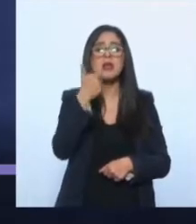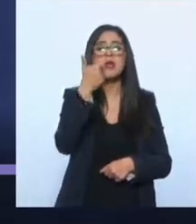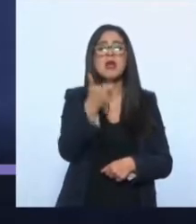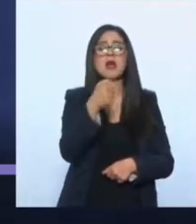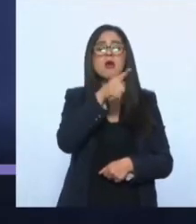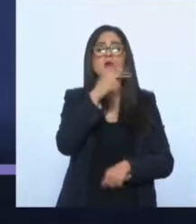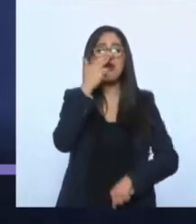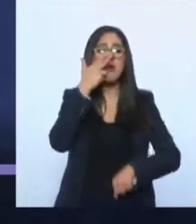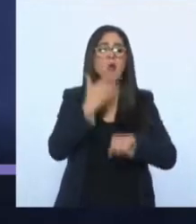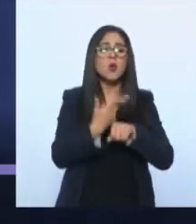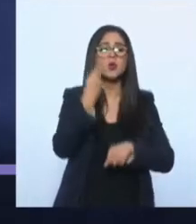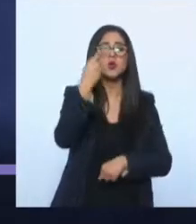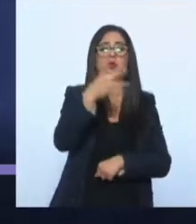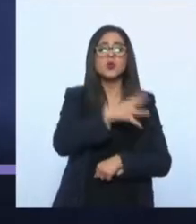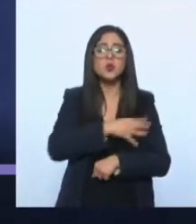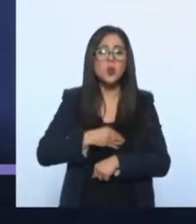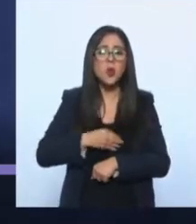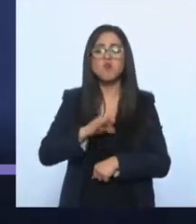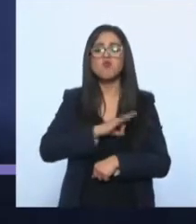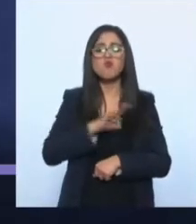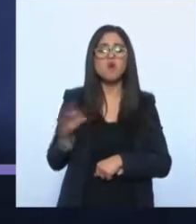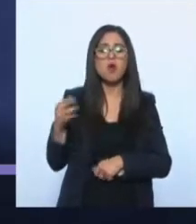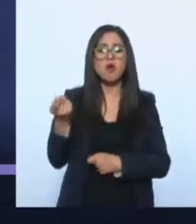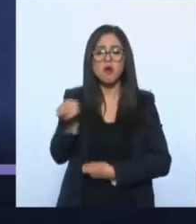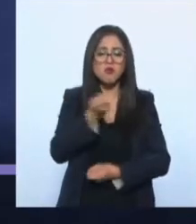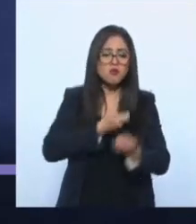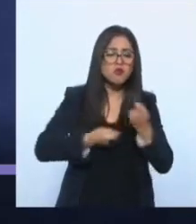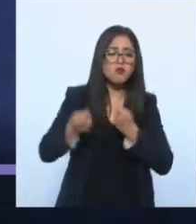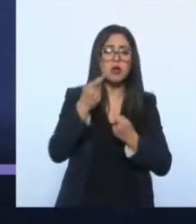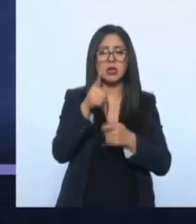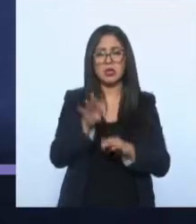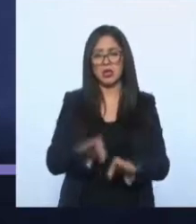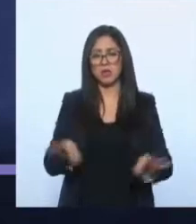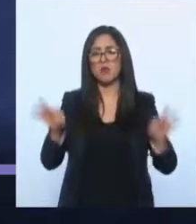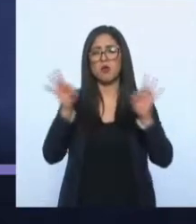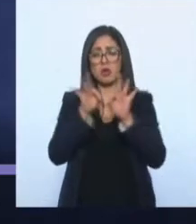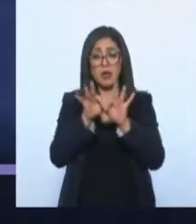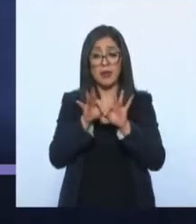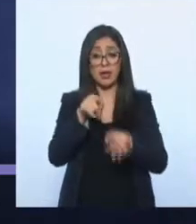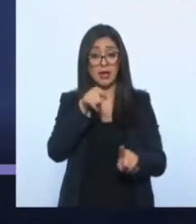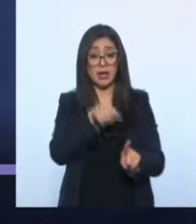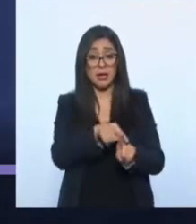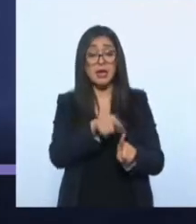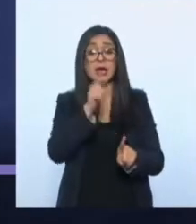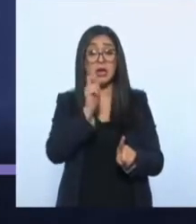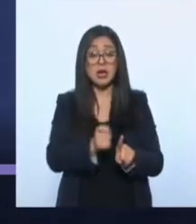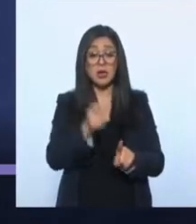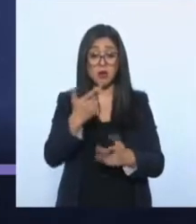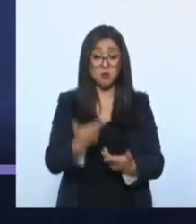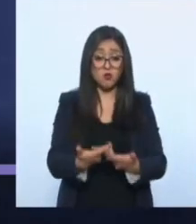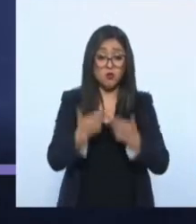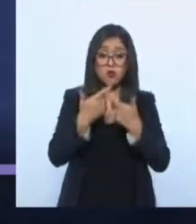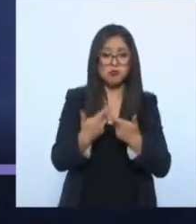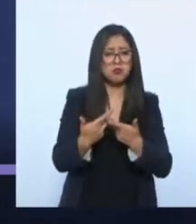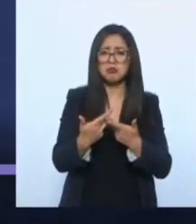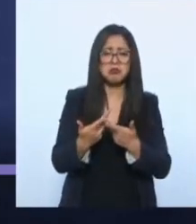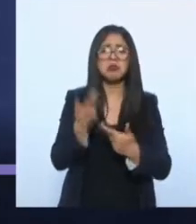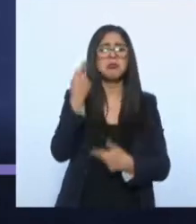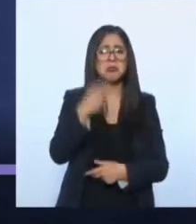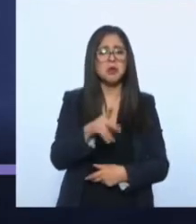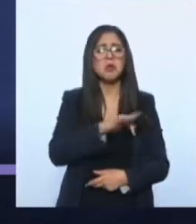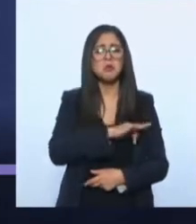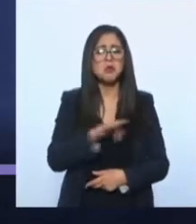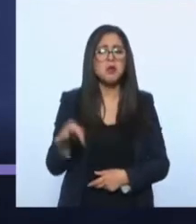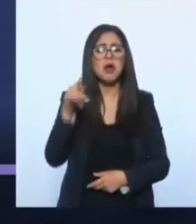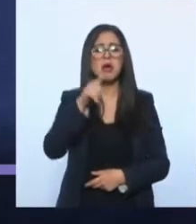pueda distribuir en las necesidades primordiales para ellos. Digo, no es un fondo, digamos que suficiente, pero por lo menos sabemos